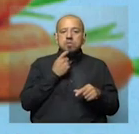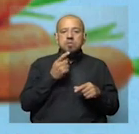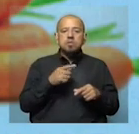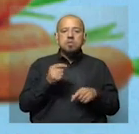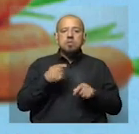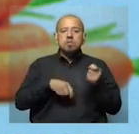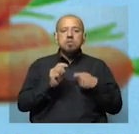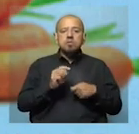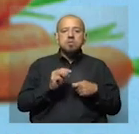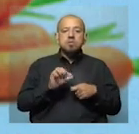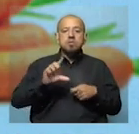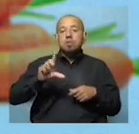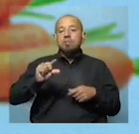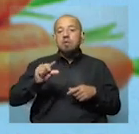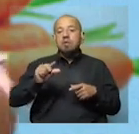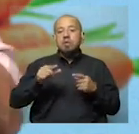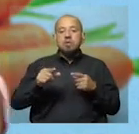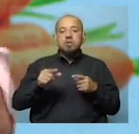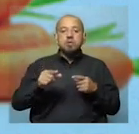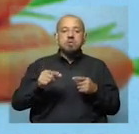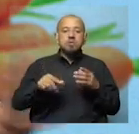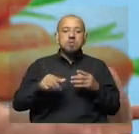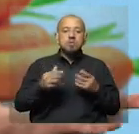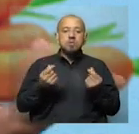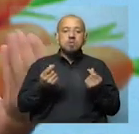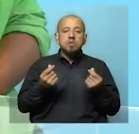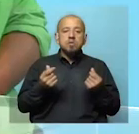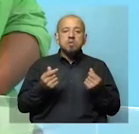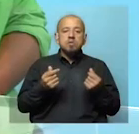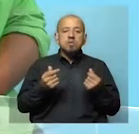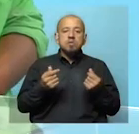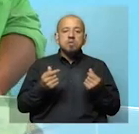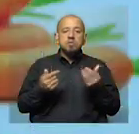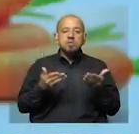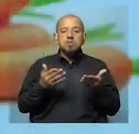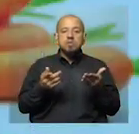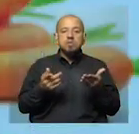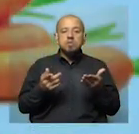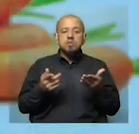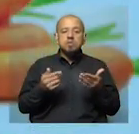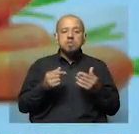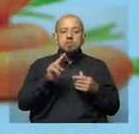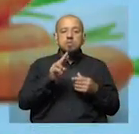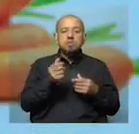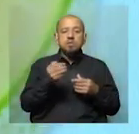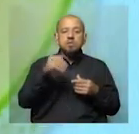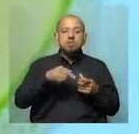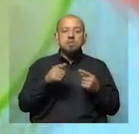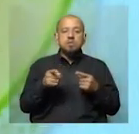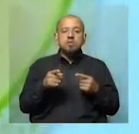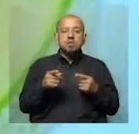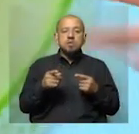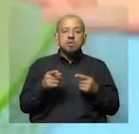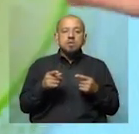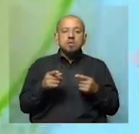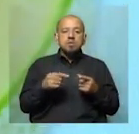venta minorista. Con unos precios que son bastante parecidos, o sea que el que vaya a la UAM, que la nave polivalente, para